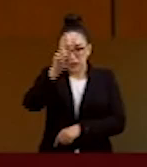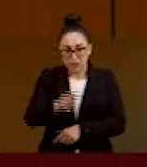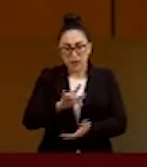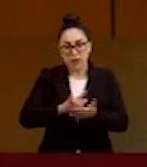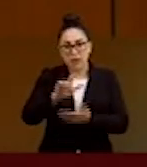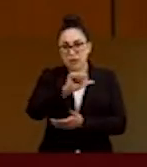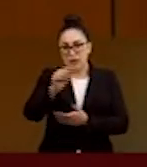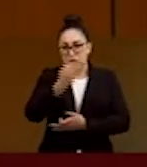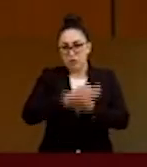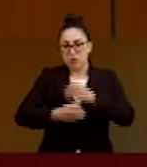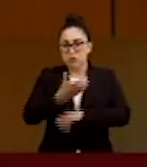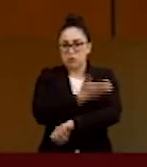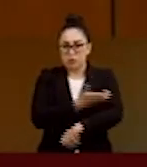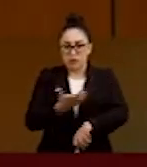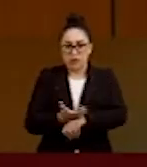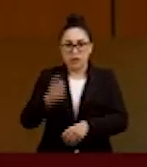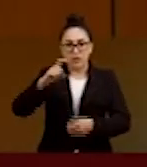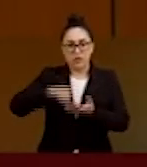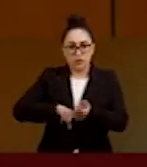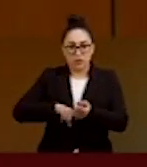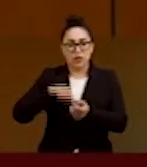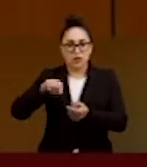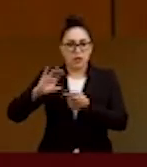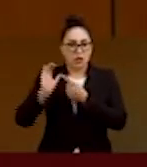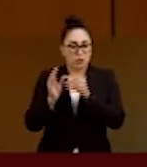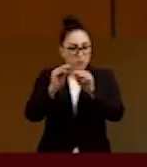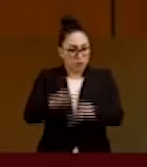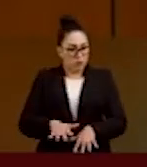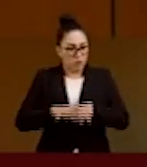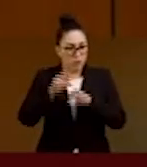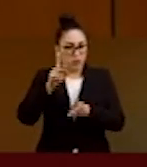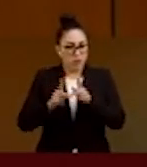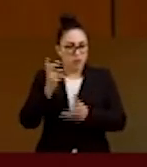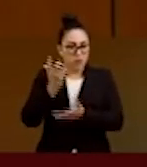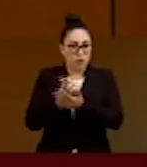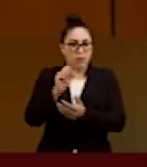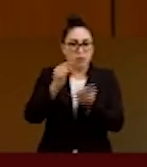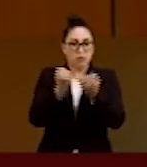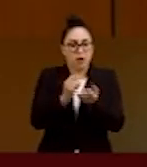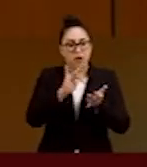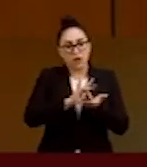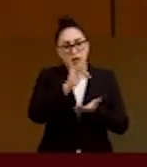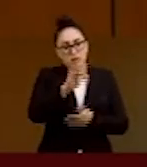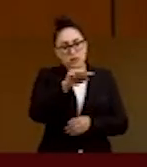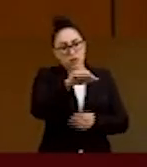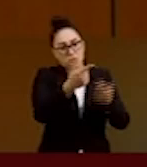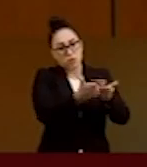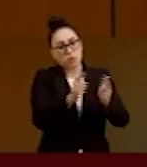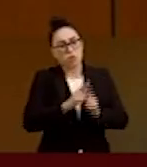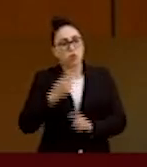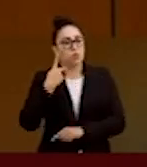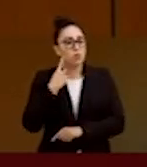todas y todos los integrantes de la Comisión Permanente, así como de mi grupo parlamentario, por haber